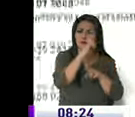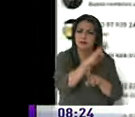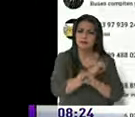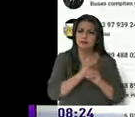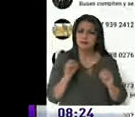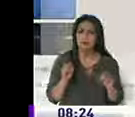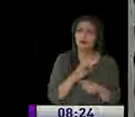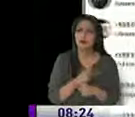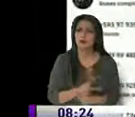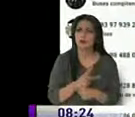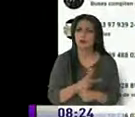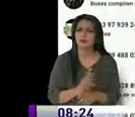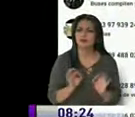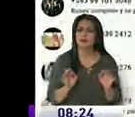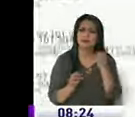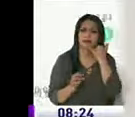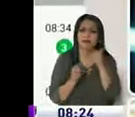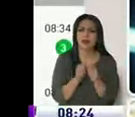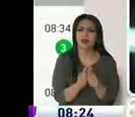Comparto.